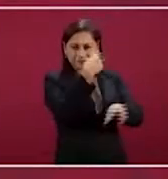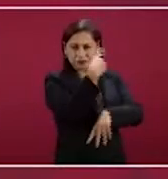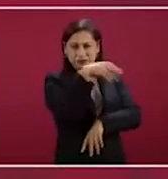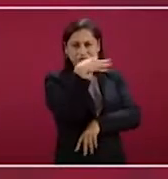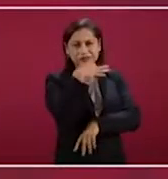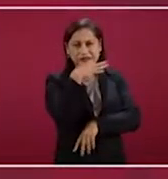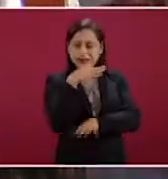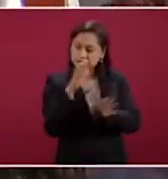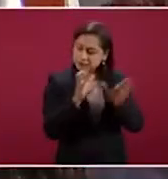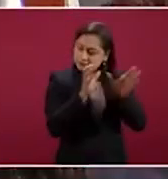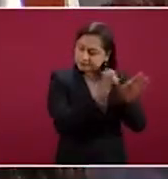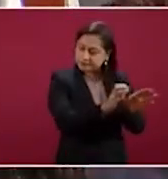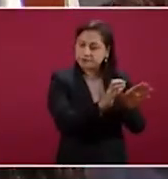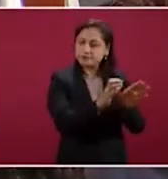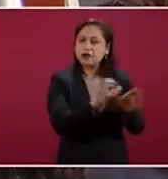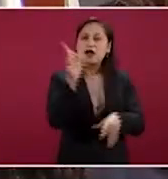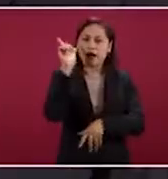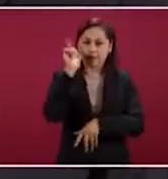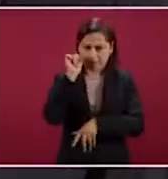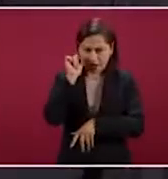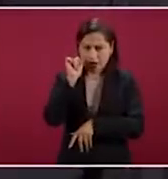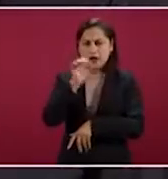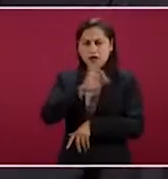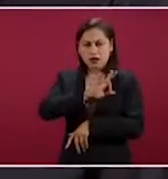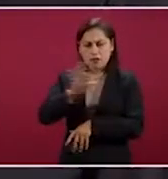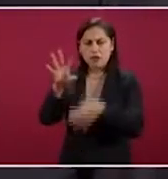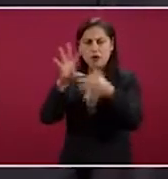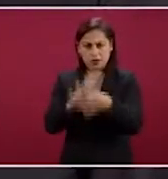hablar ya del asunto